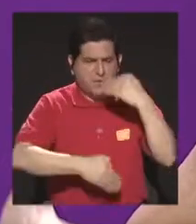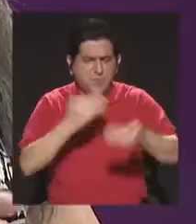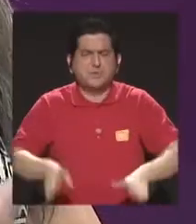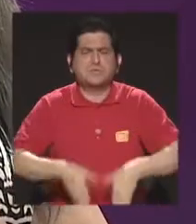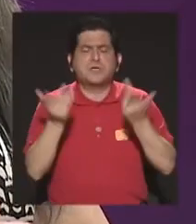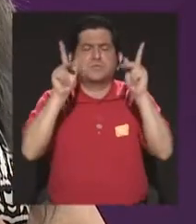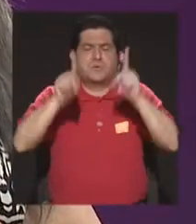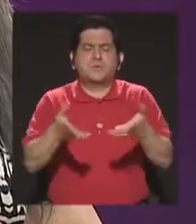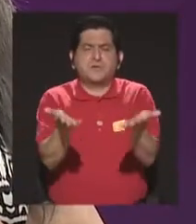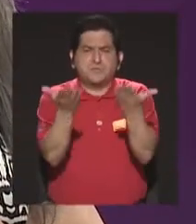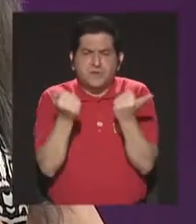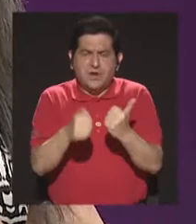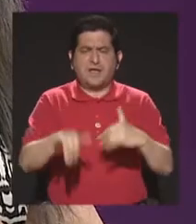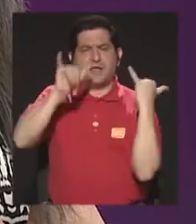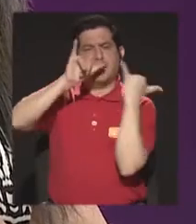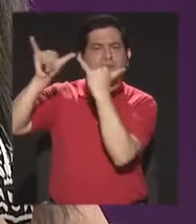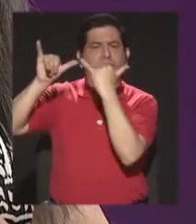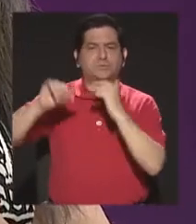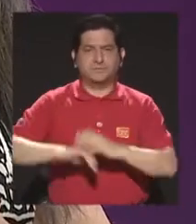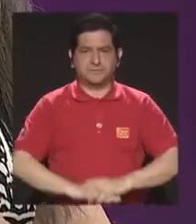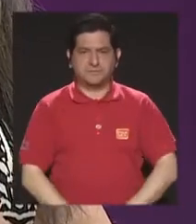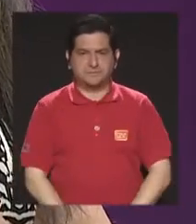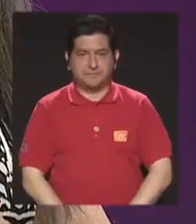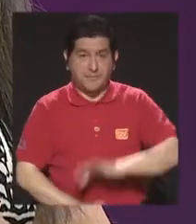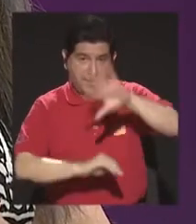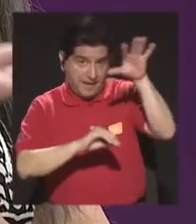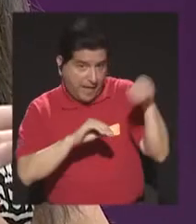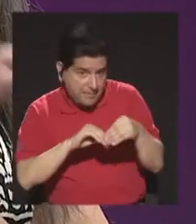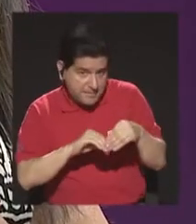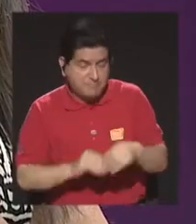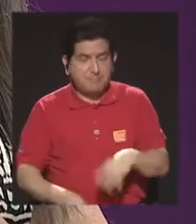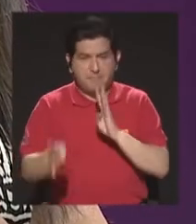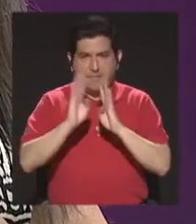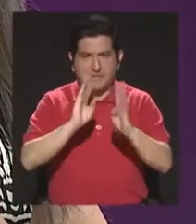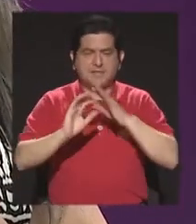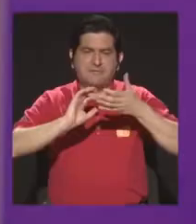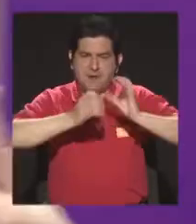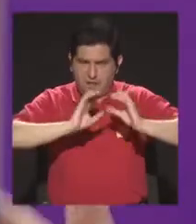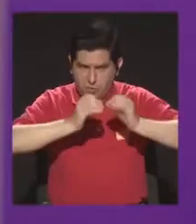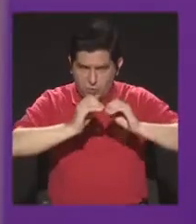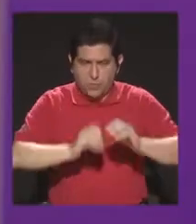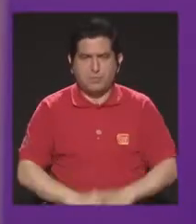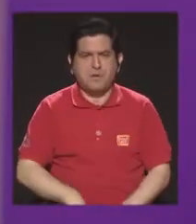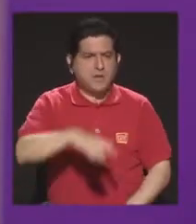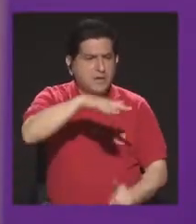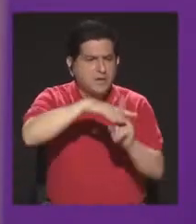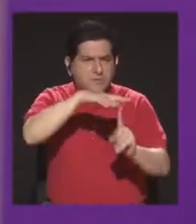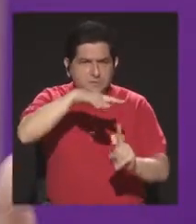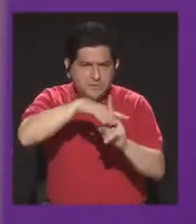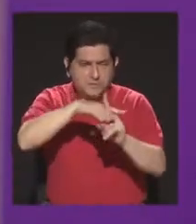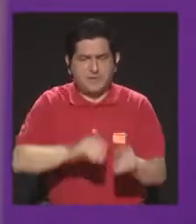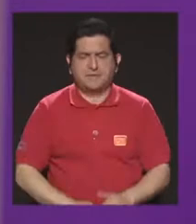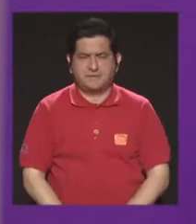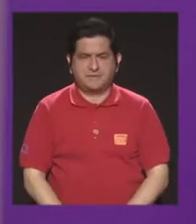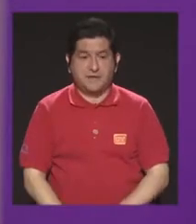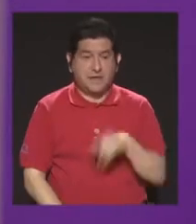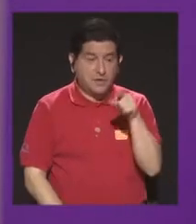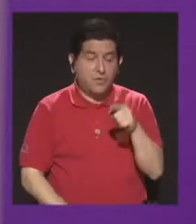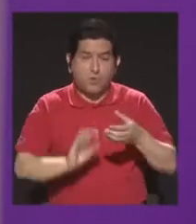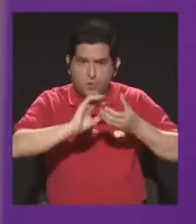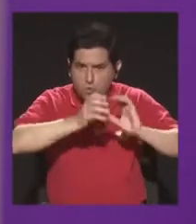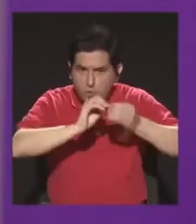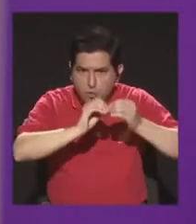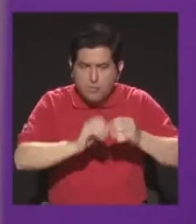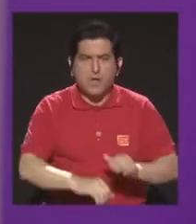si la persona quiere poner una denuncia. Además, está lo que hablábamos de los números que salen de esto. Esperamos que con estos